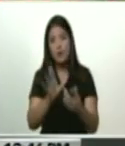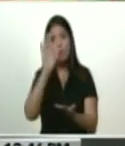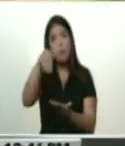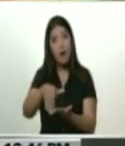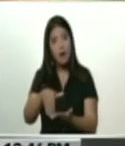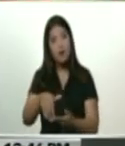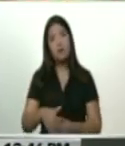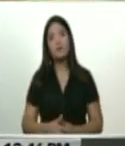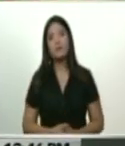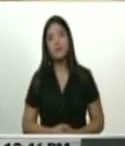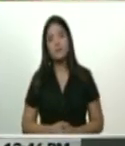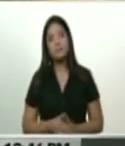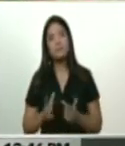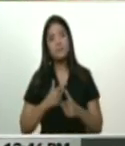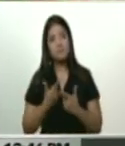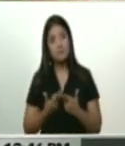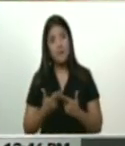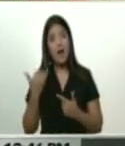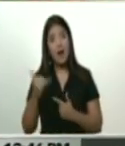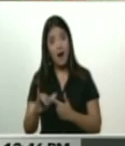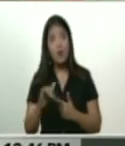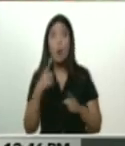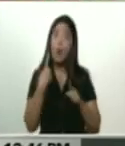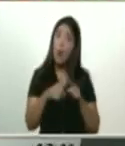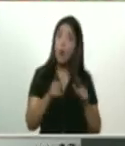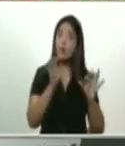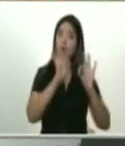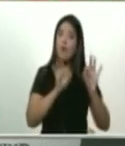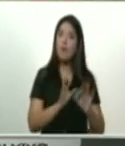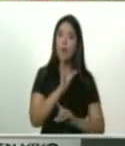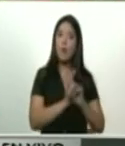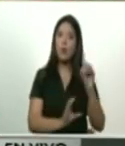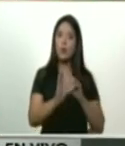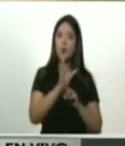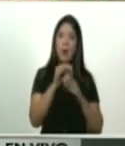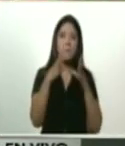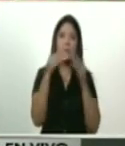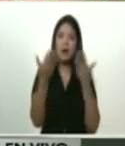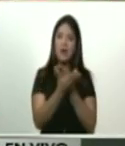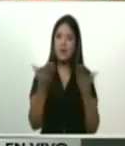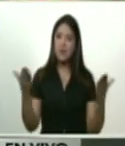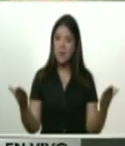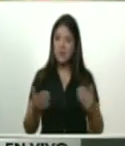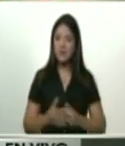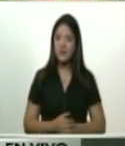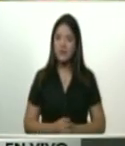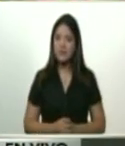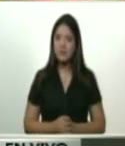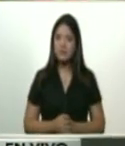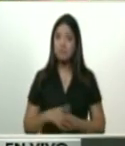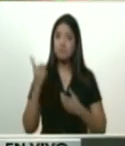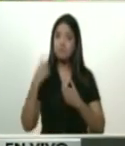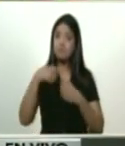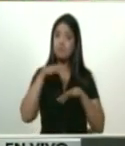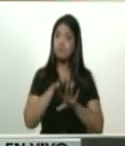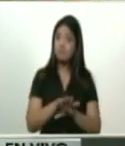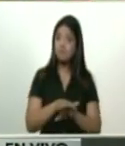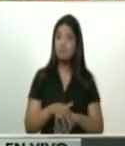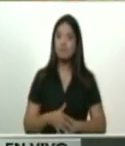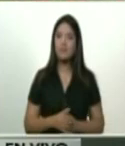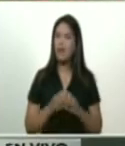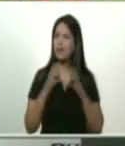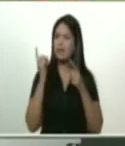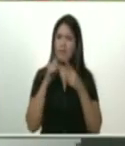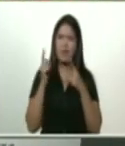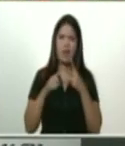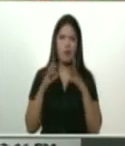Maracay. Así que hay una alternativa cultural para todas y para todos, inclusión, ¿no?, de todo